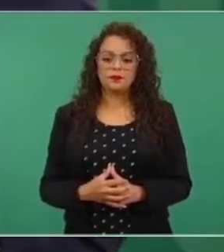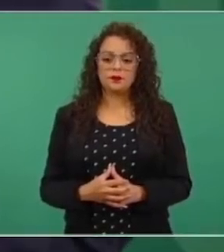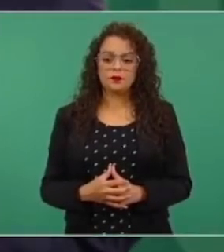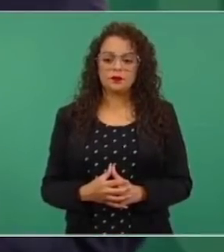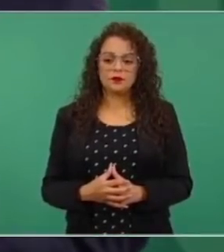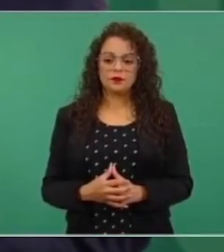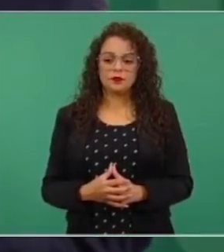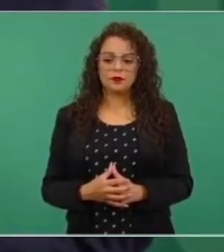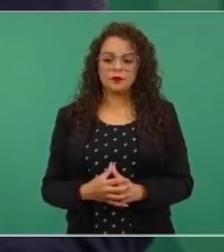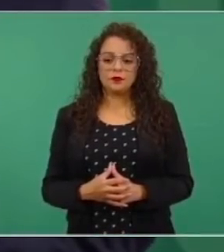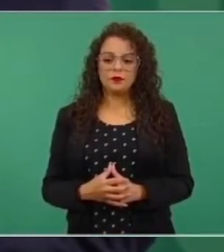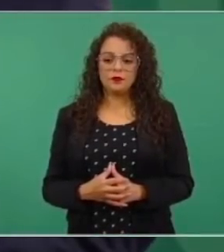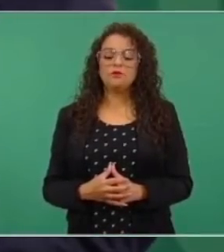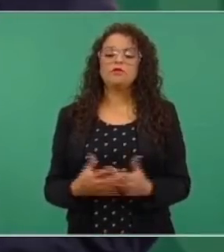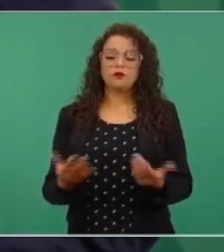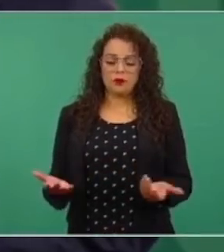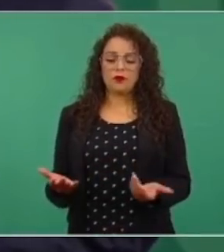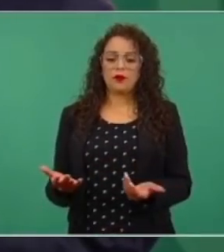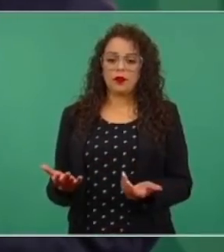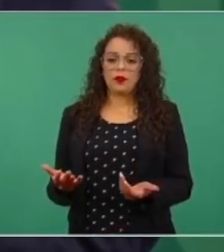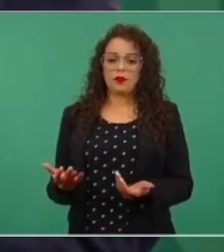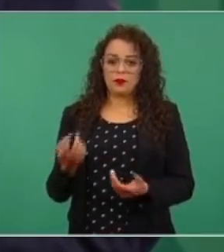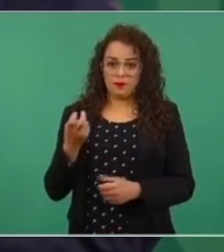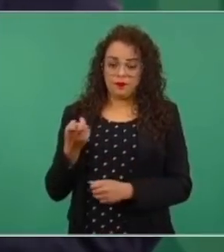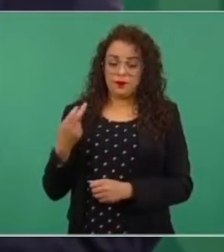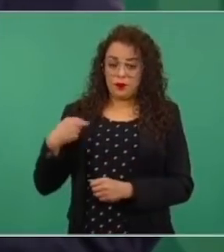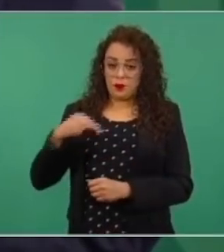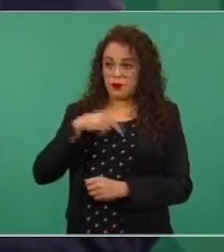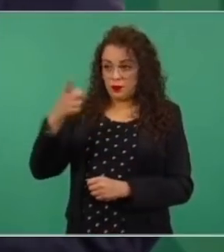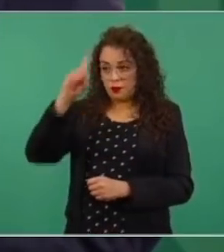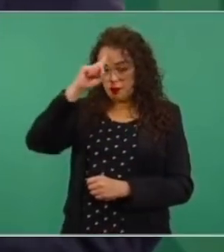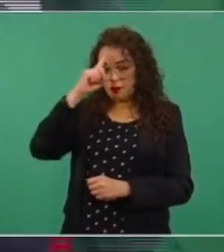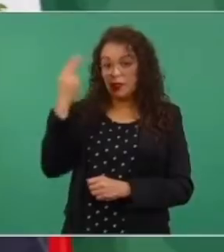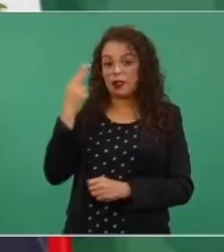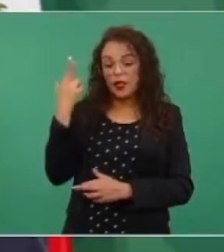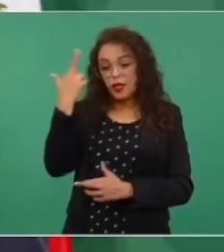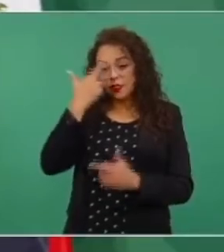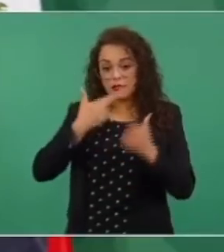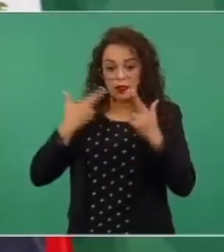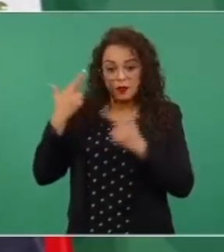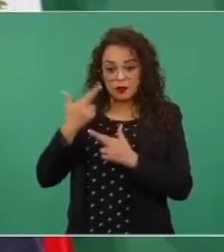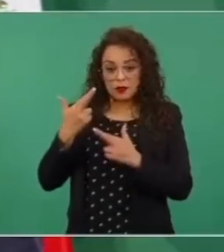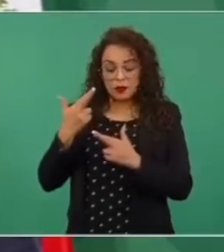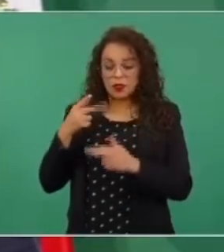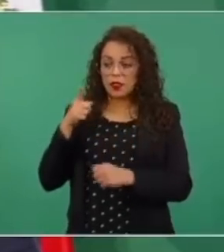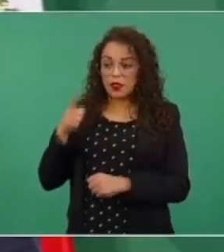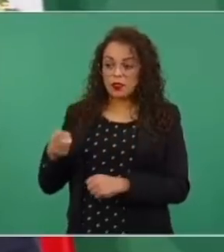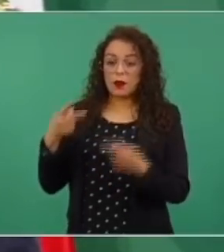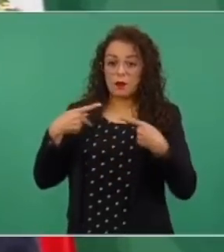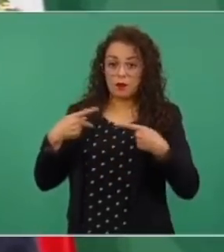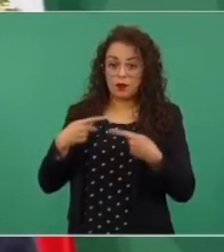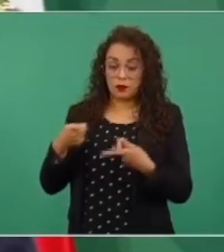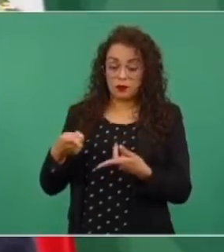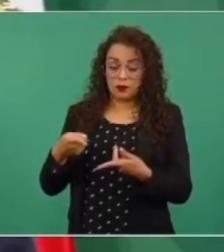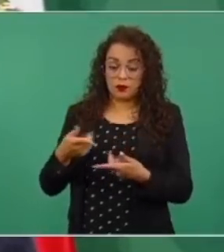lo que estamos planteando es nómina, que es sagrada, que